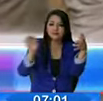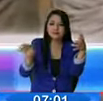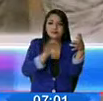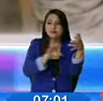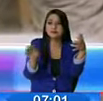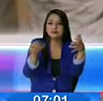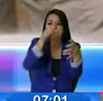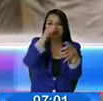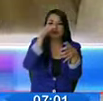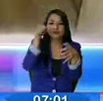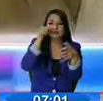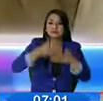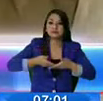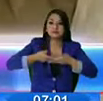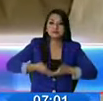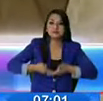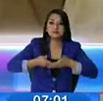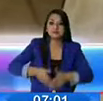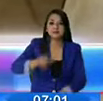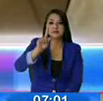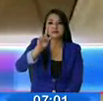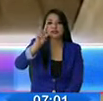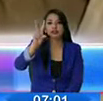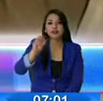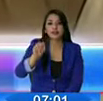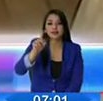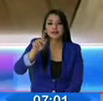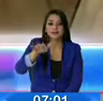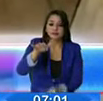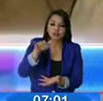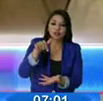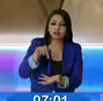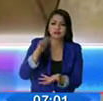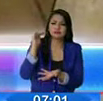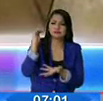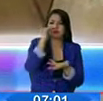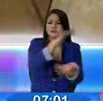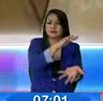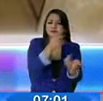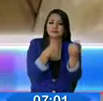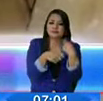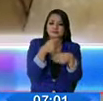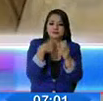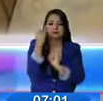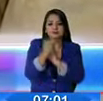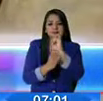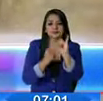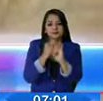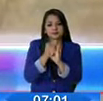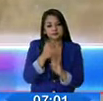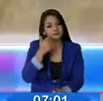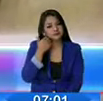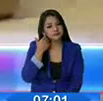El peso de la cocaína alcanzó los 130 kilos. El producto estaba destinado para mercado internacional.